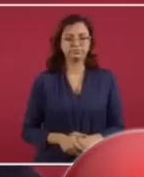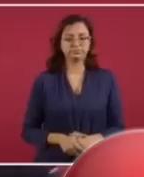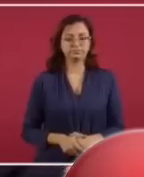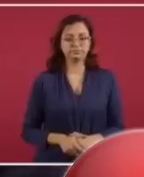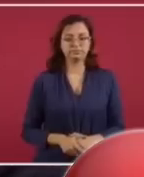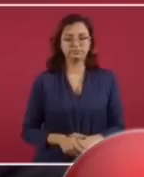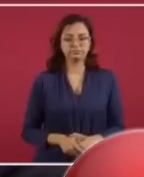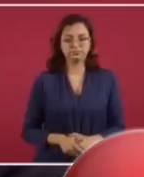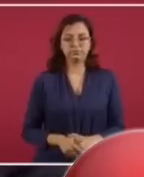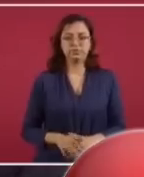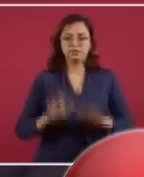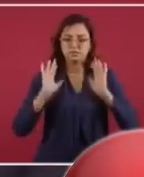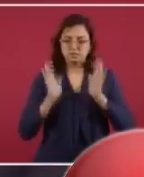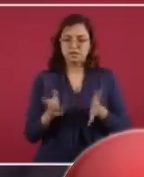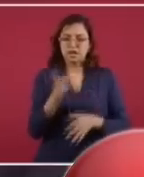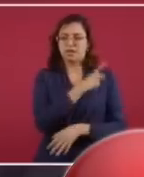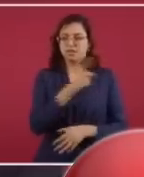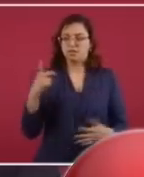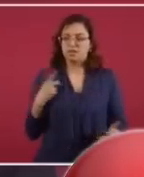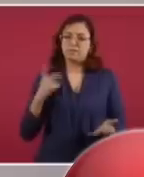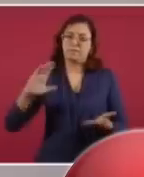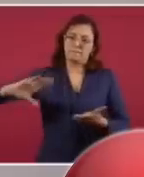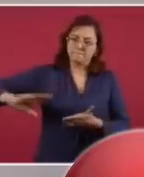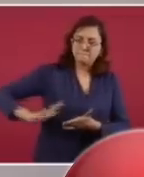Debe de separarse,